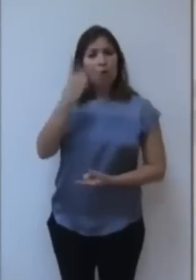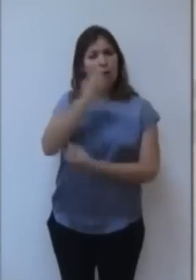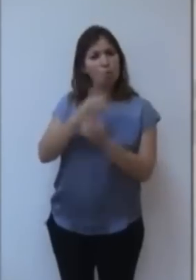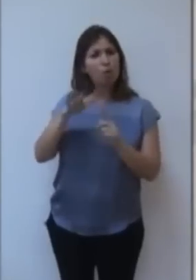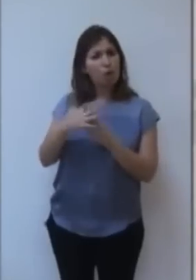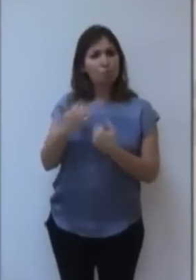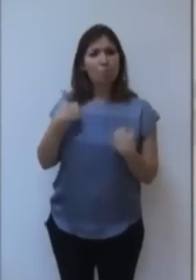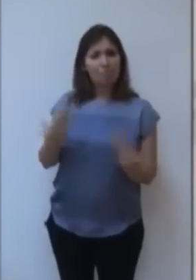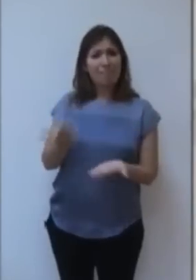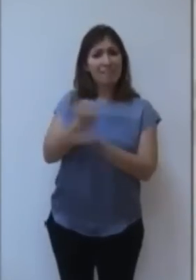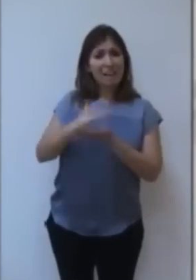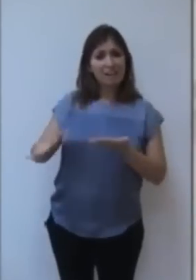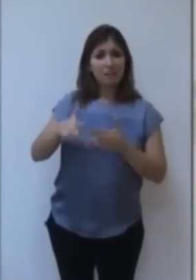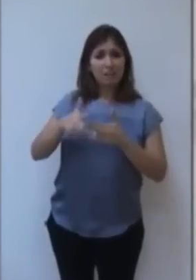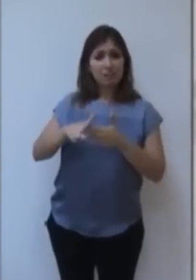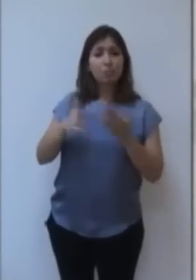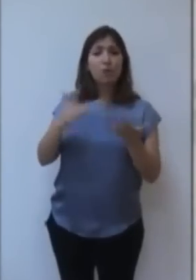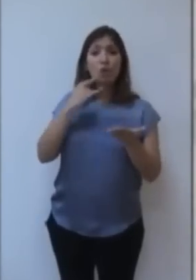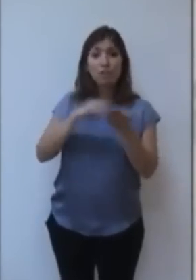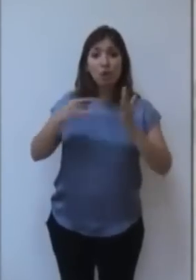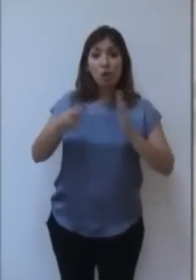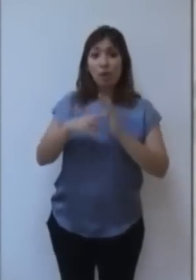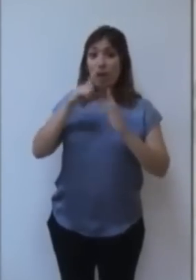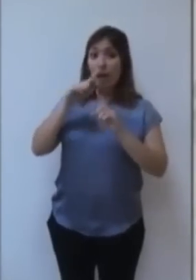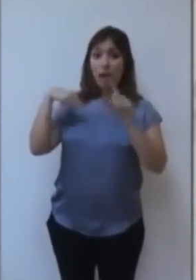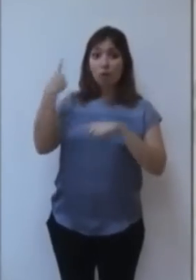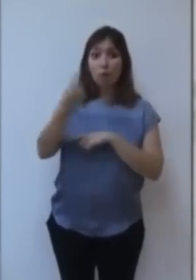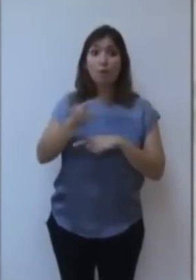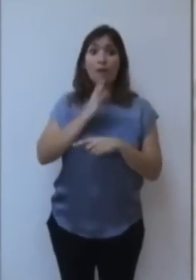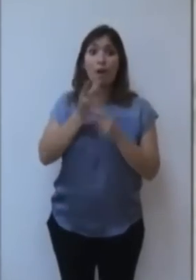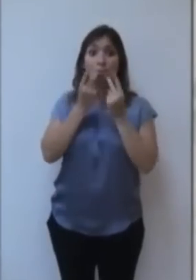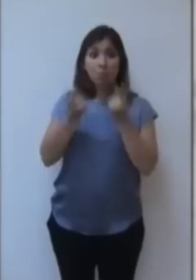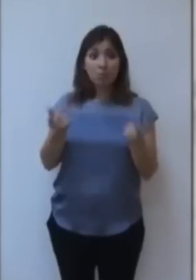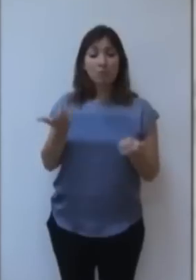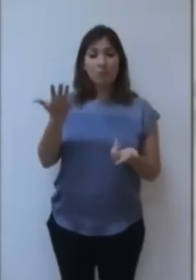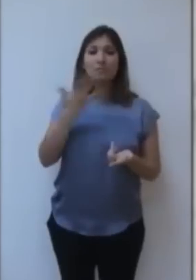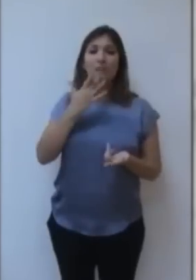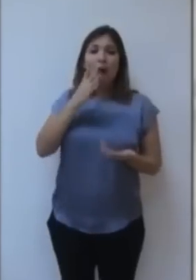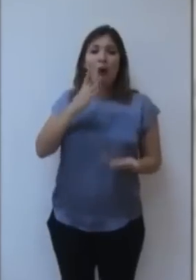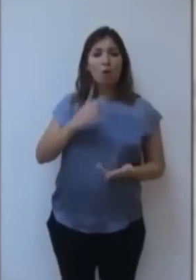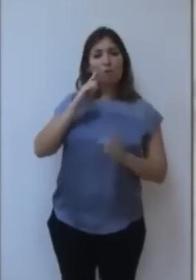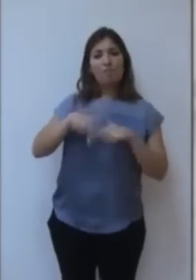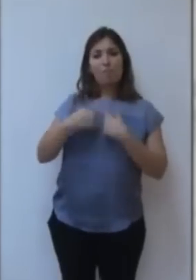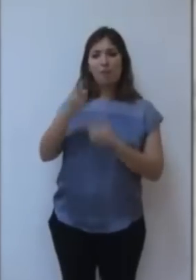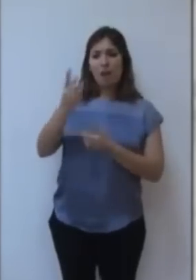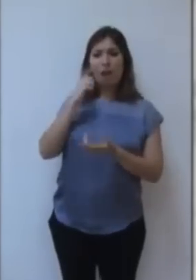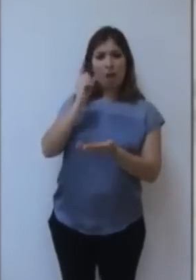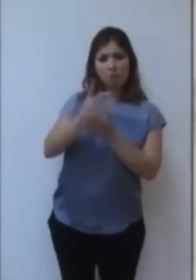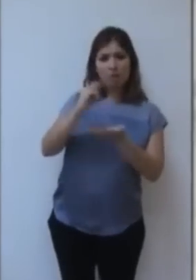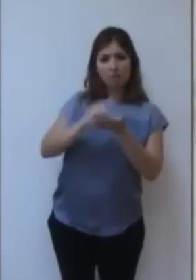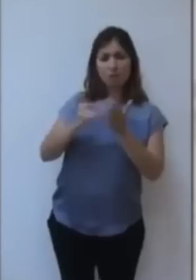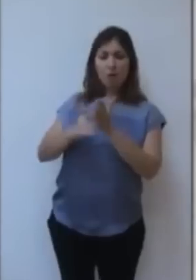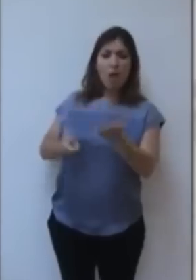casos son sobre tecnologías que dentro de un año van a desaparecer, y las familias hacen una inversión sobre una tecnología que dentro de